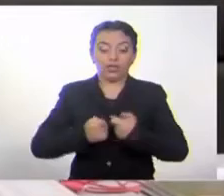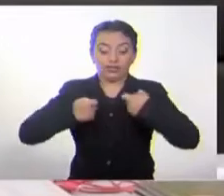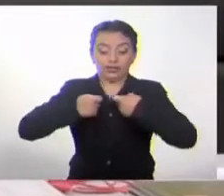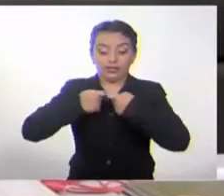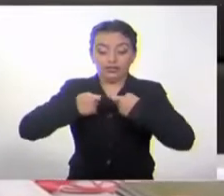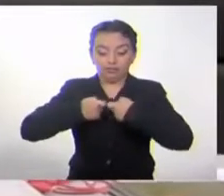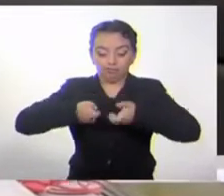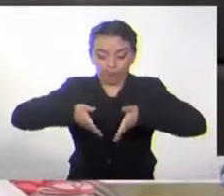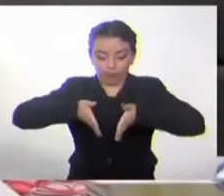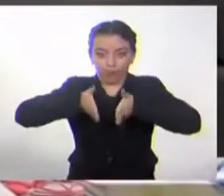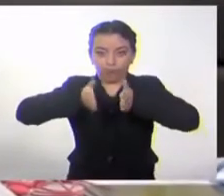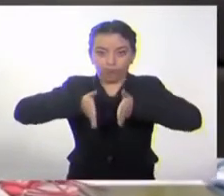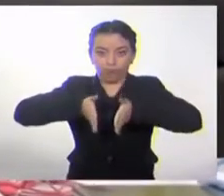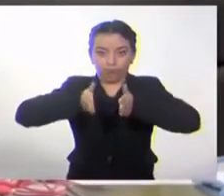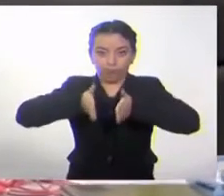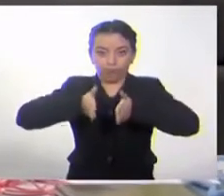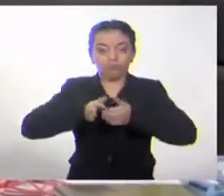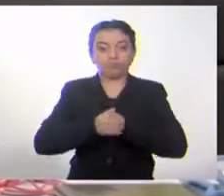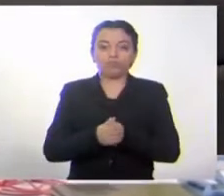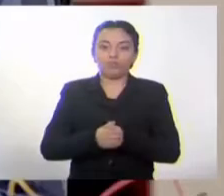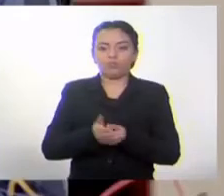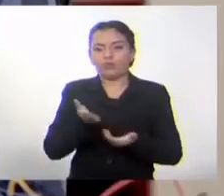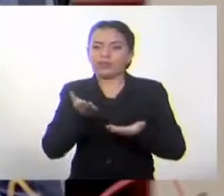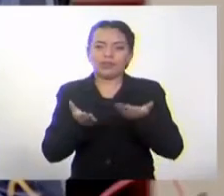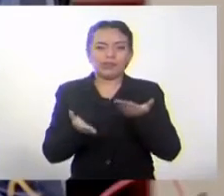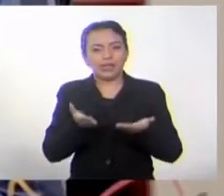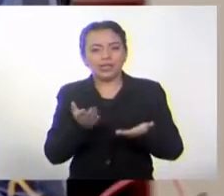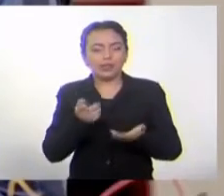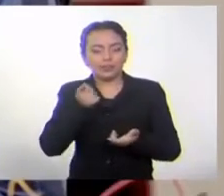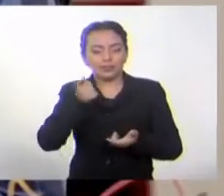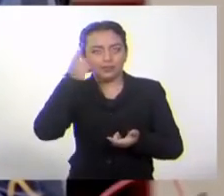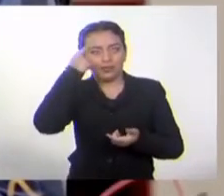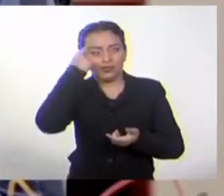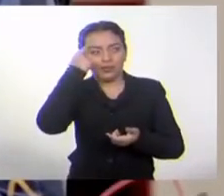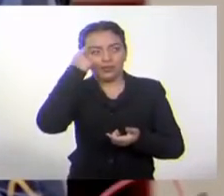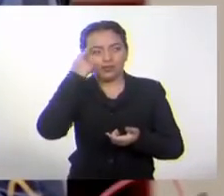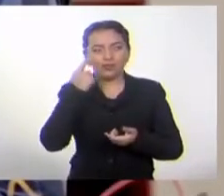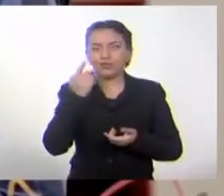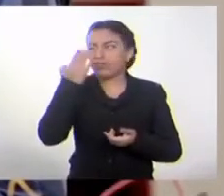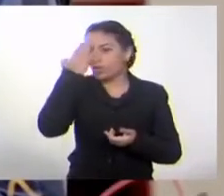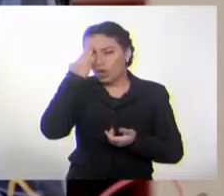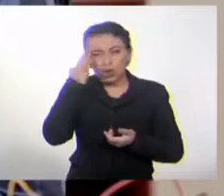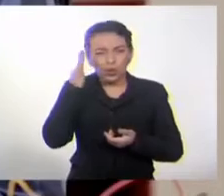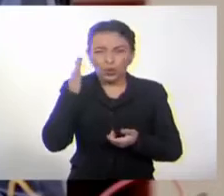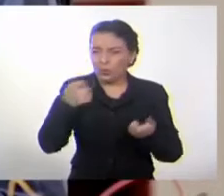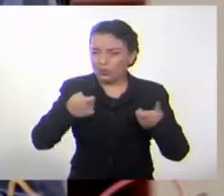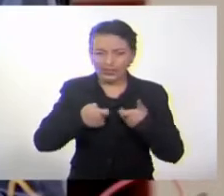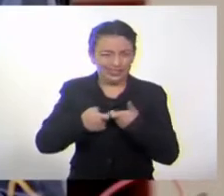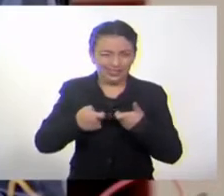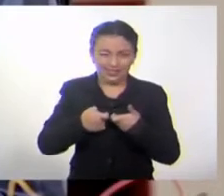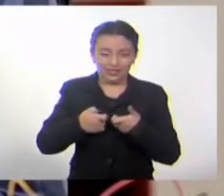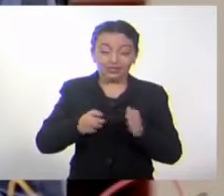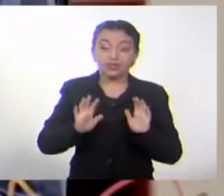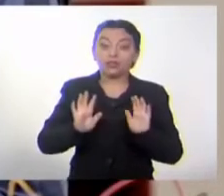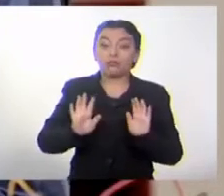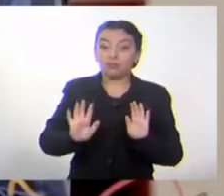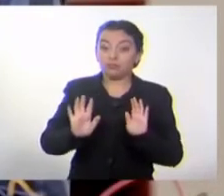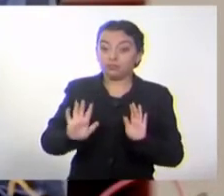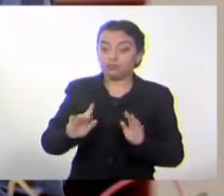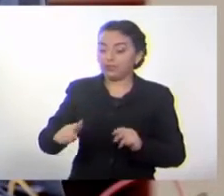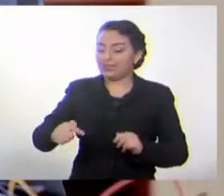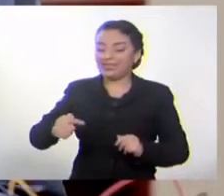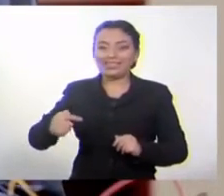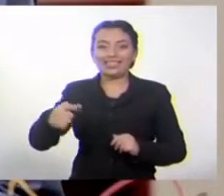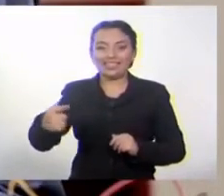un poco desconocido para ti, pero no. Te sorprenderías que todos los años tienes que lidiar con estos